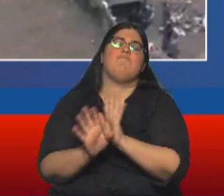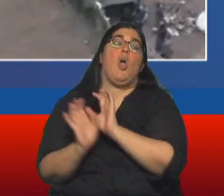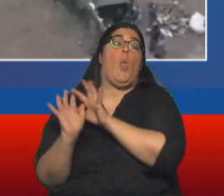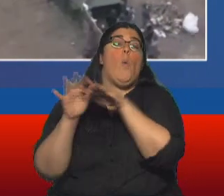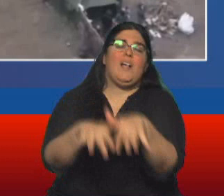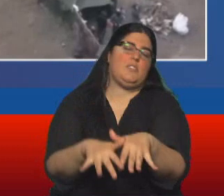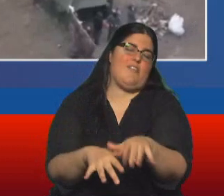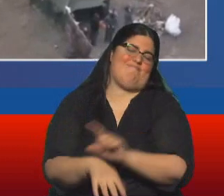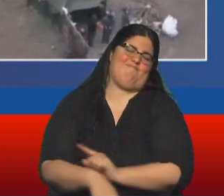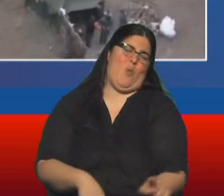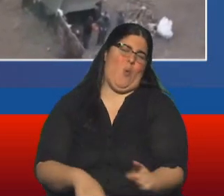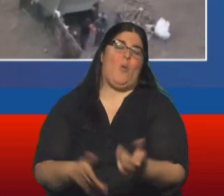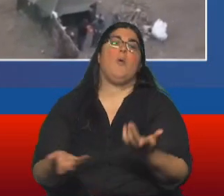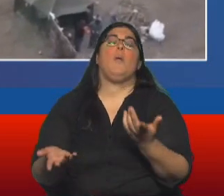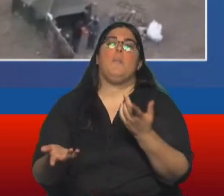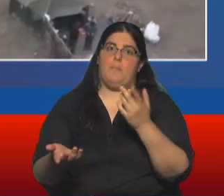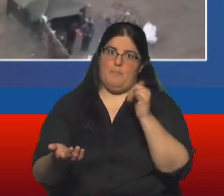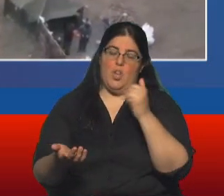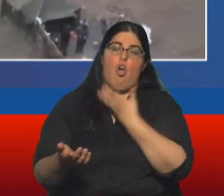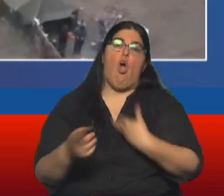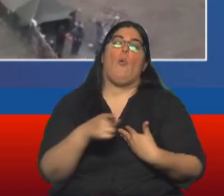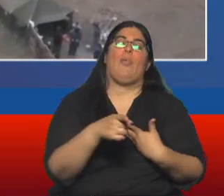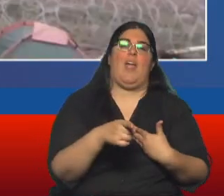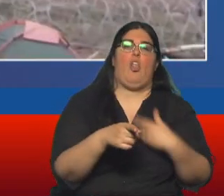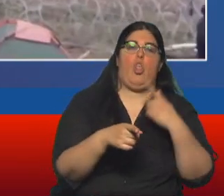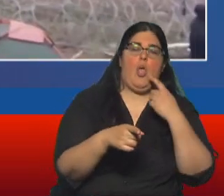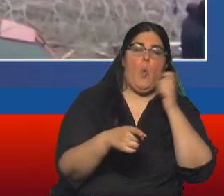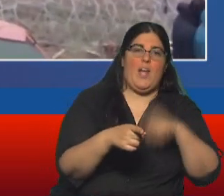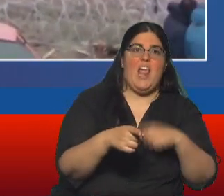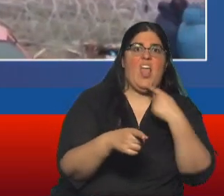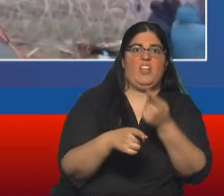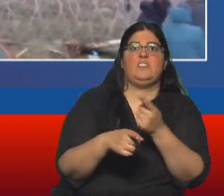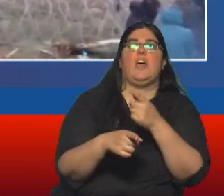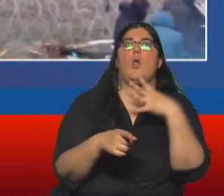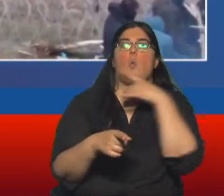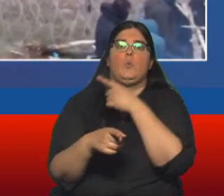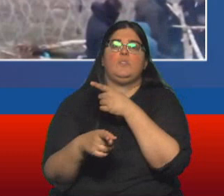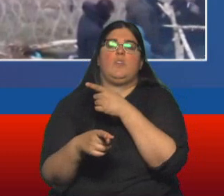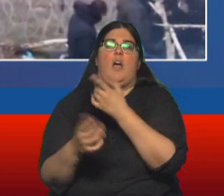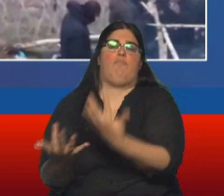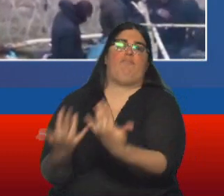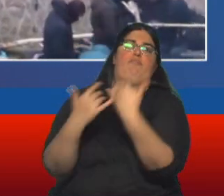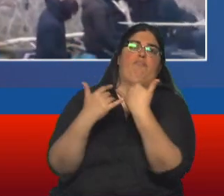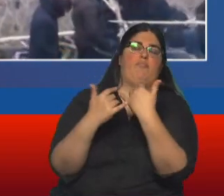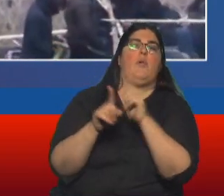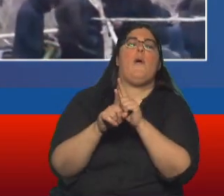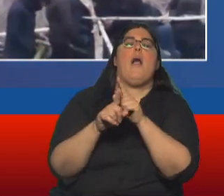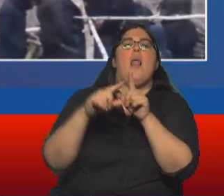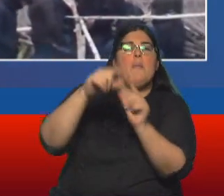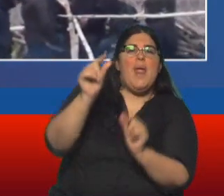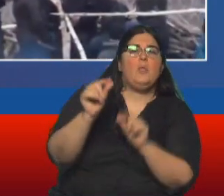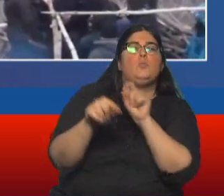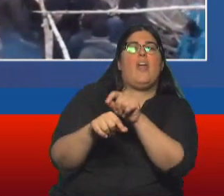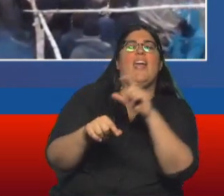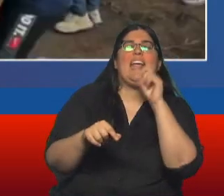allá de que el gobierno ucraniano viene diciendo desde el 2014 que Rusia invadió Ucrania, por la península de Crimea, por la crisis en Donbass,